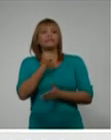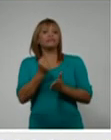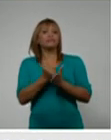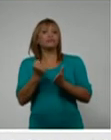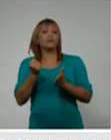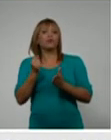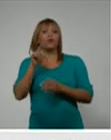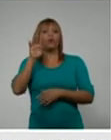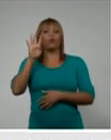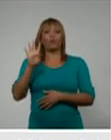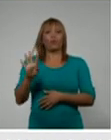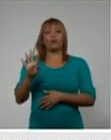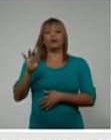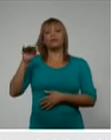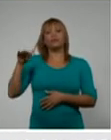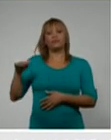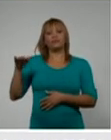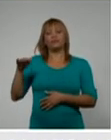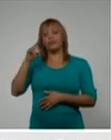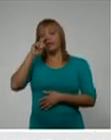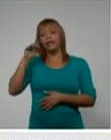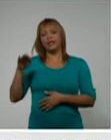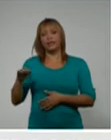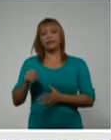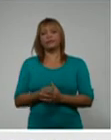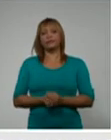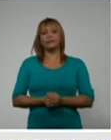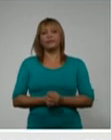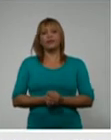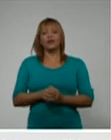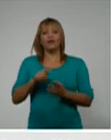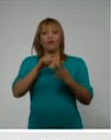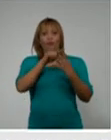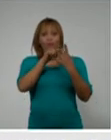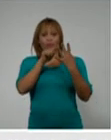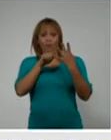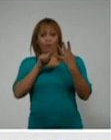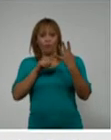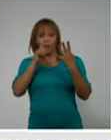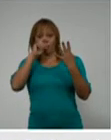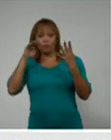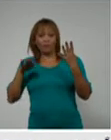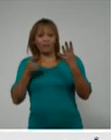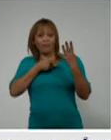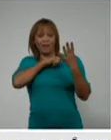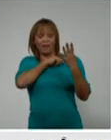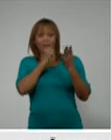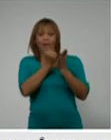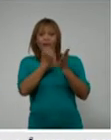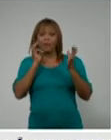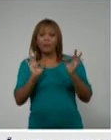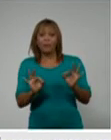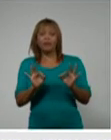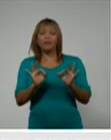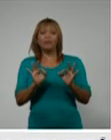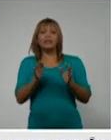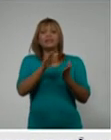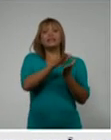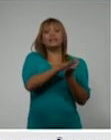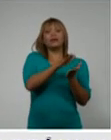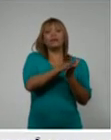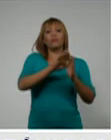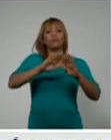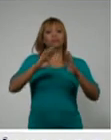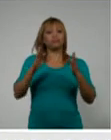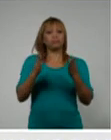4 niños. Y con estos 4 niños que se diagnostican en el día de ayer, pues se acumulan un total